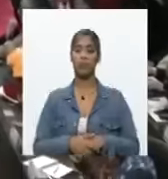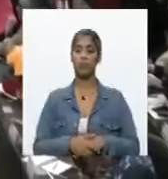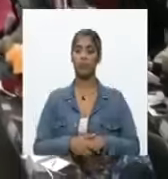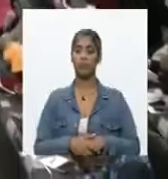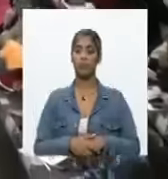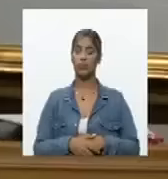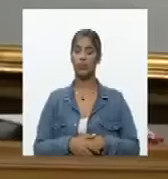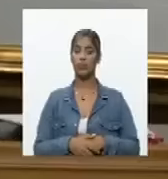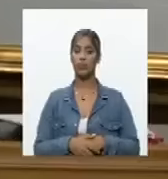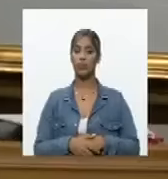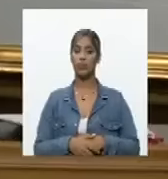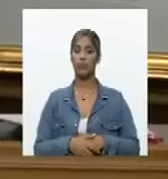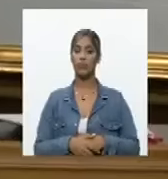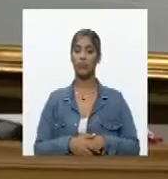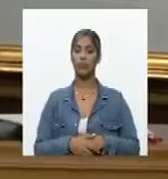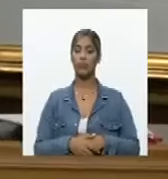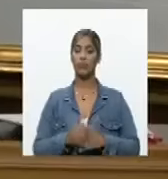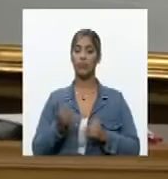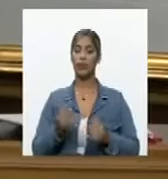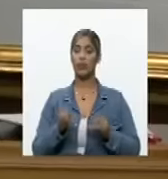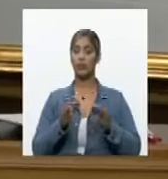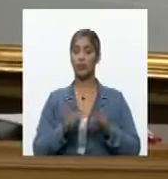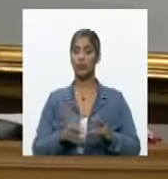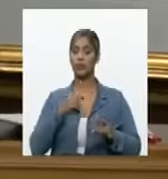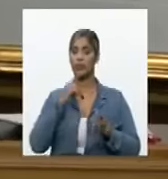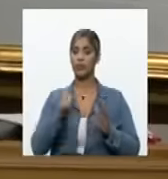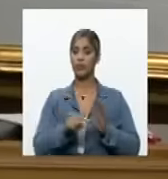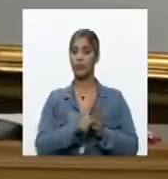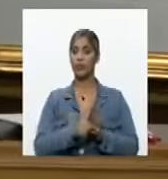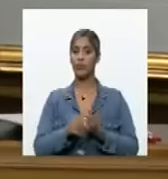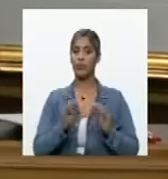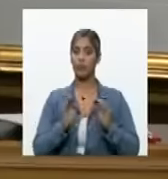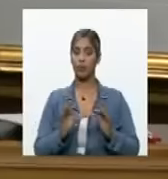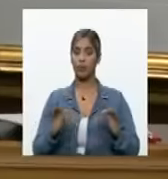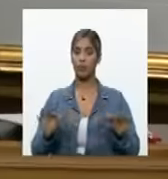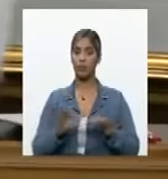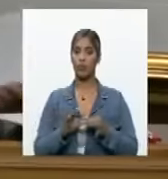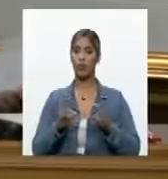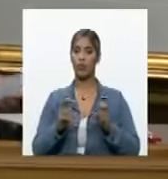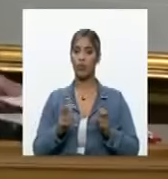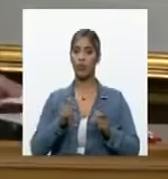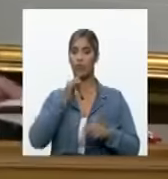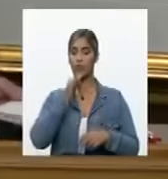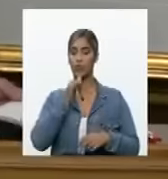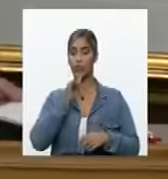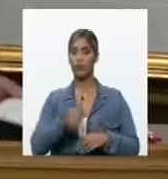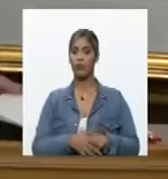Deje constancia, ciudadana secretaria, del artículo tal cual con la nueva redacción.